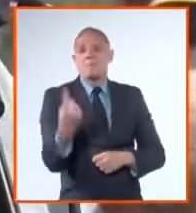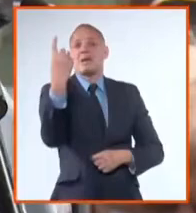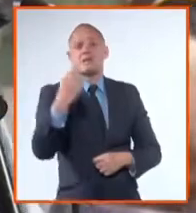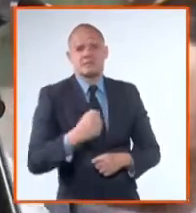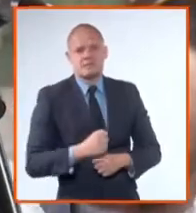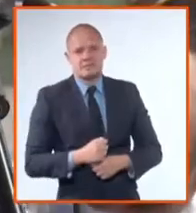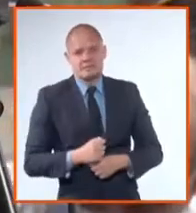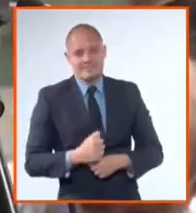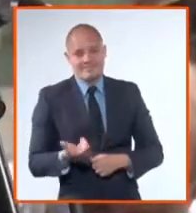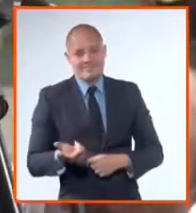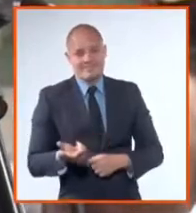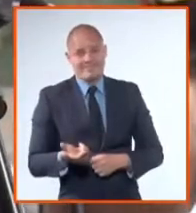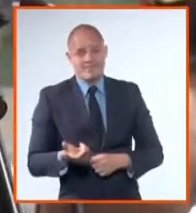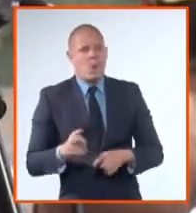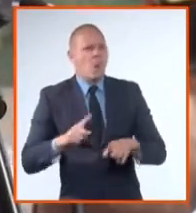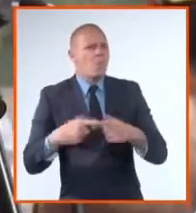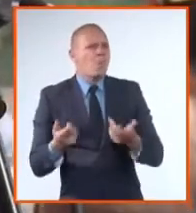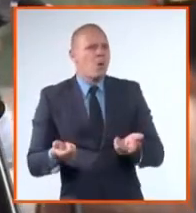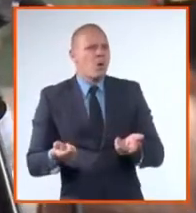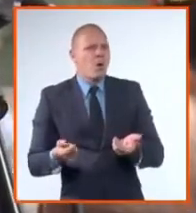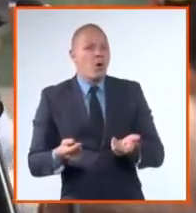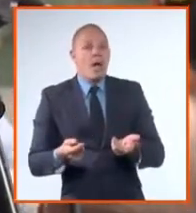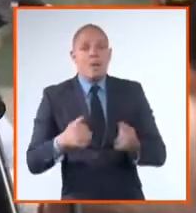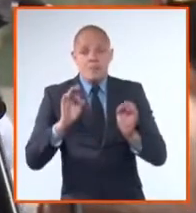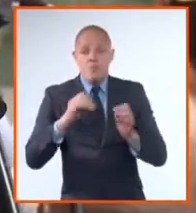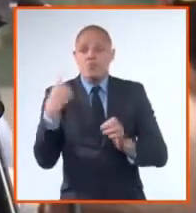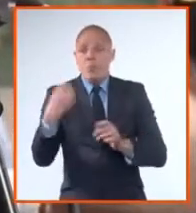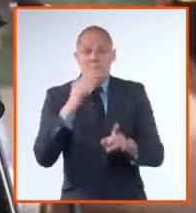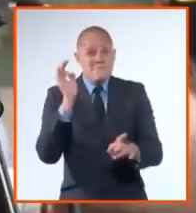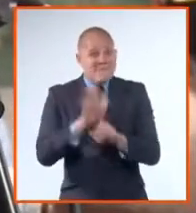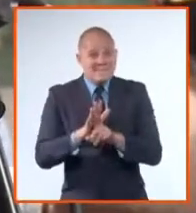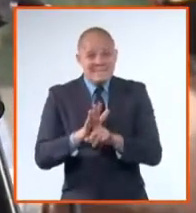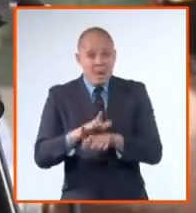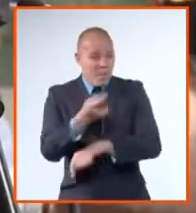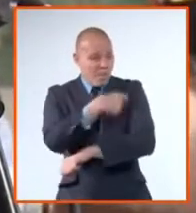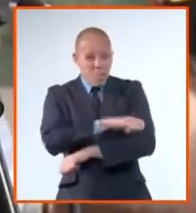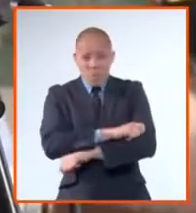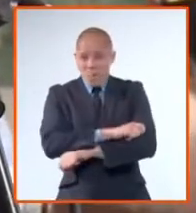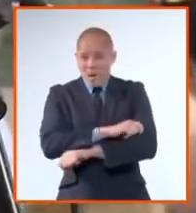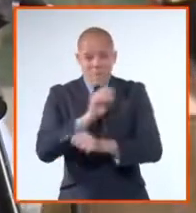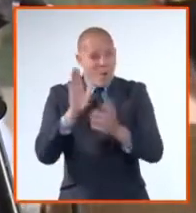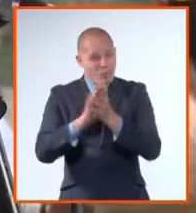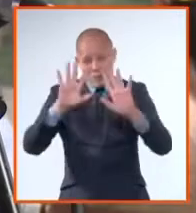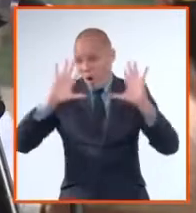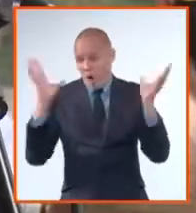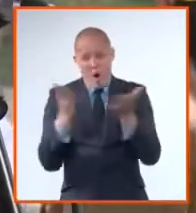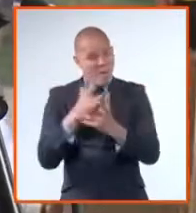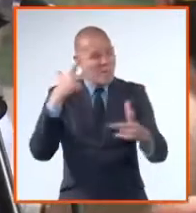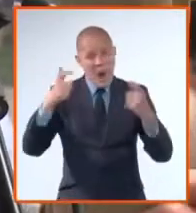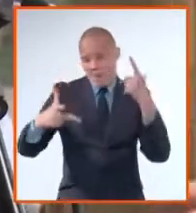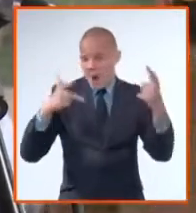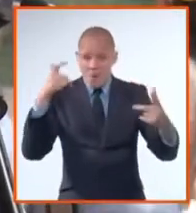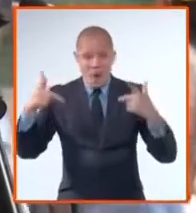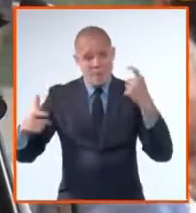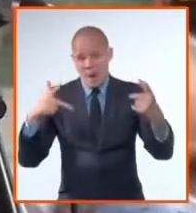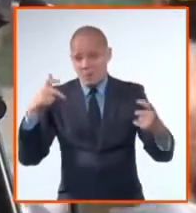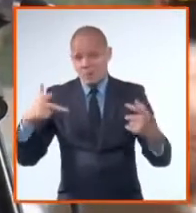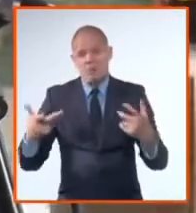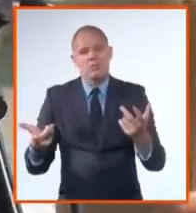logros que nos están llevando a un control de la enfermedad. Pero esto no ha terminado. Nosotros vamos a